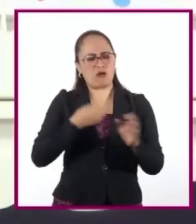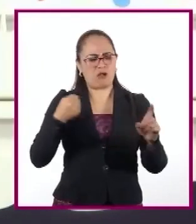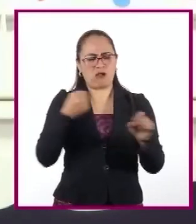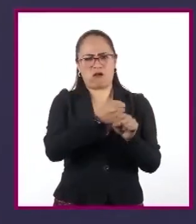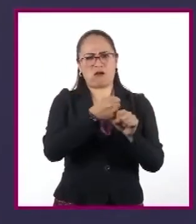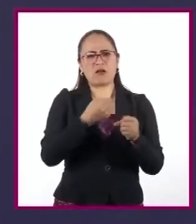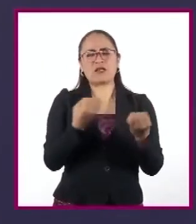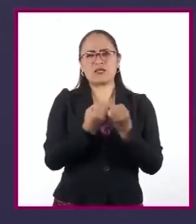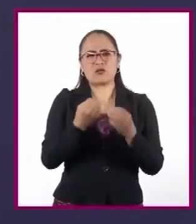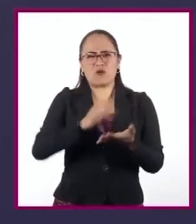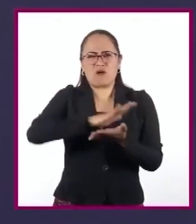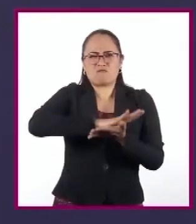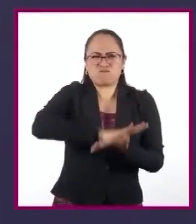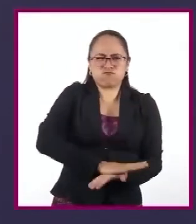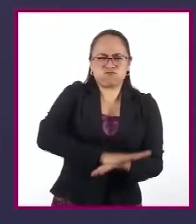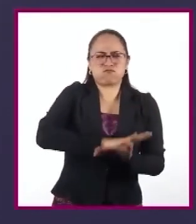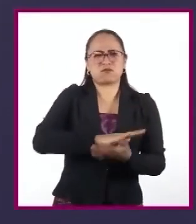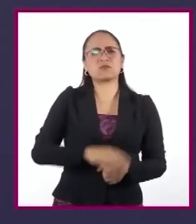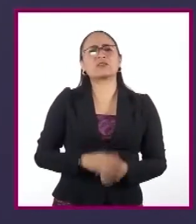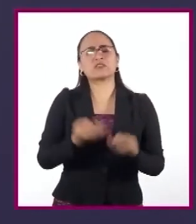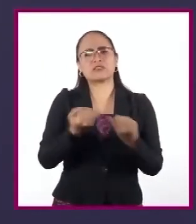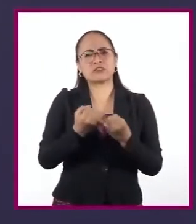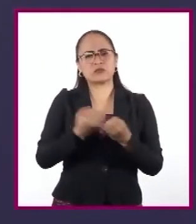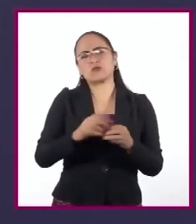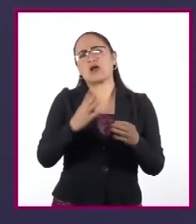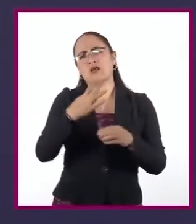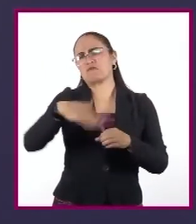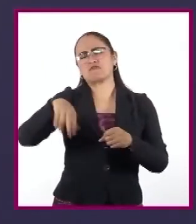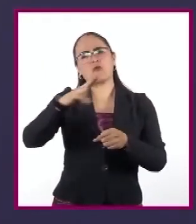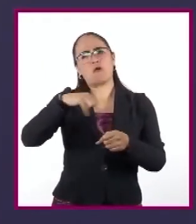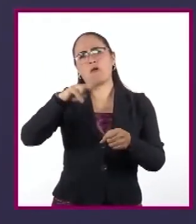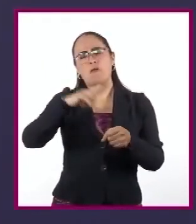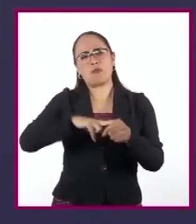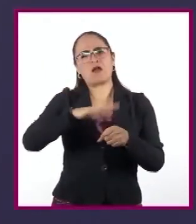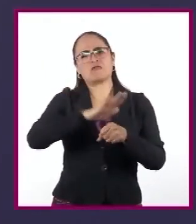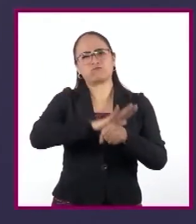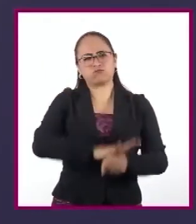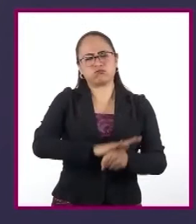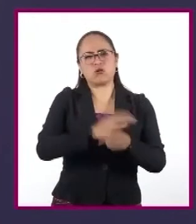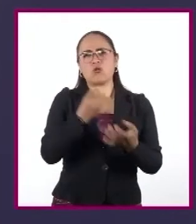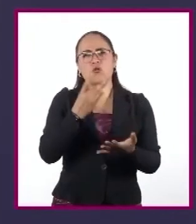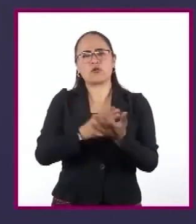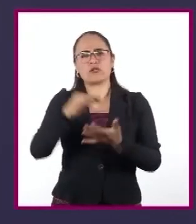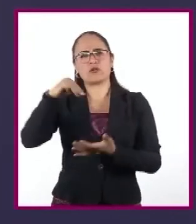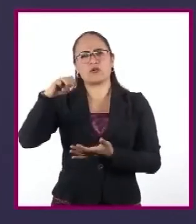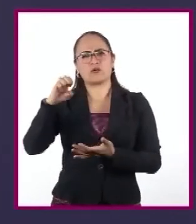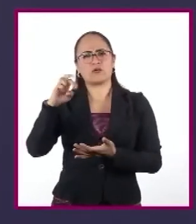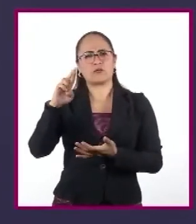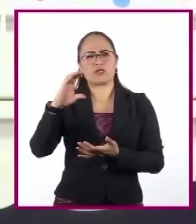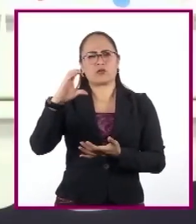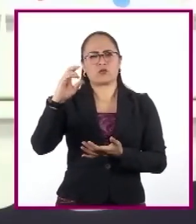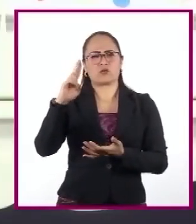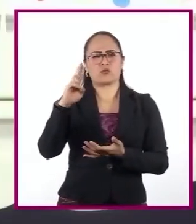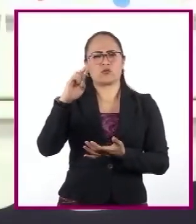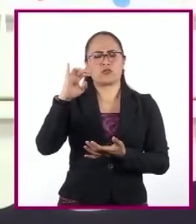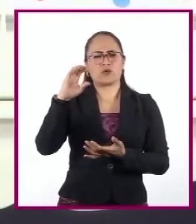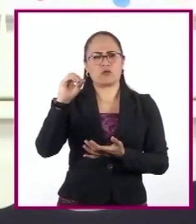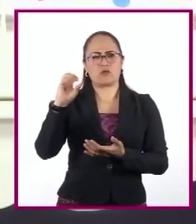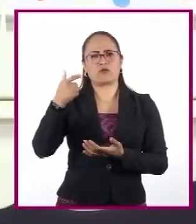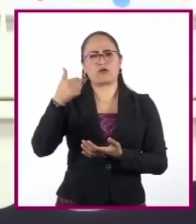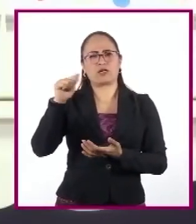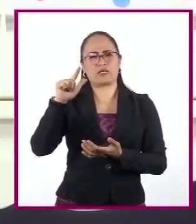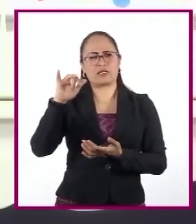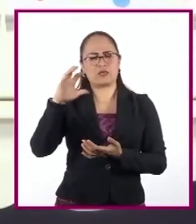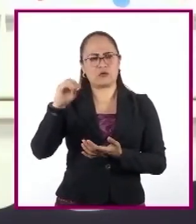las altas presiones. Son sólidos a temperatura ambiente, excepto el mercurio, el galio y el cesio. En cambio,